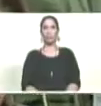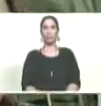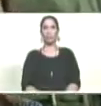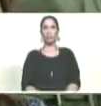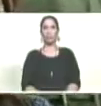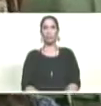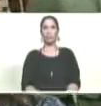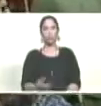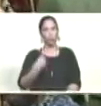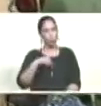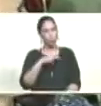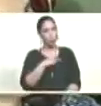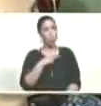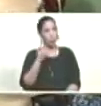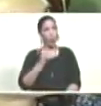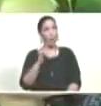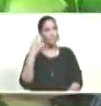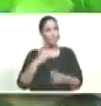Estamos en un peligro real.